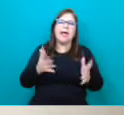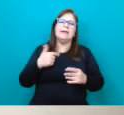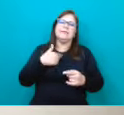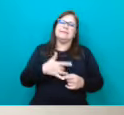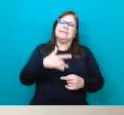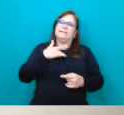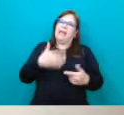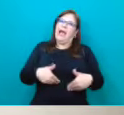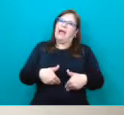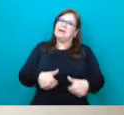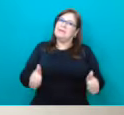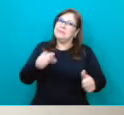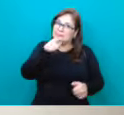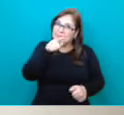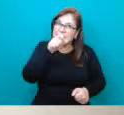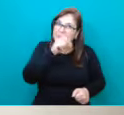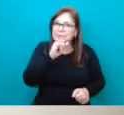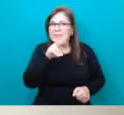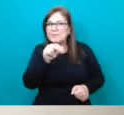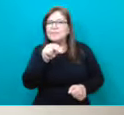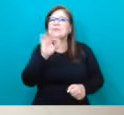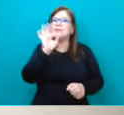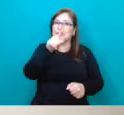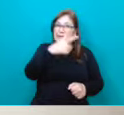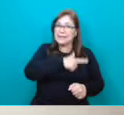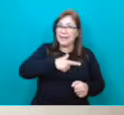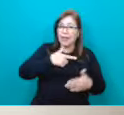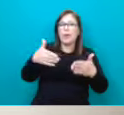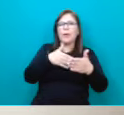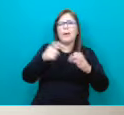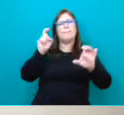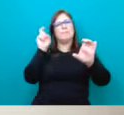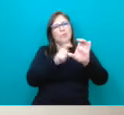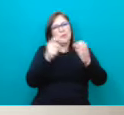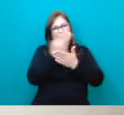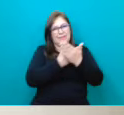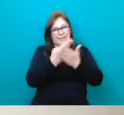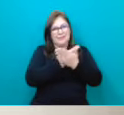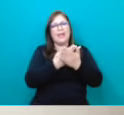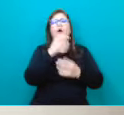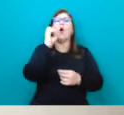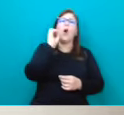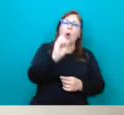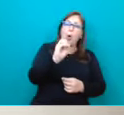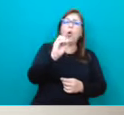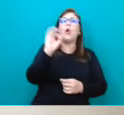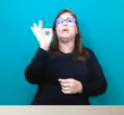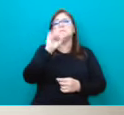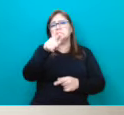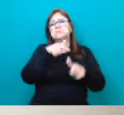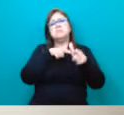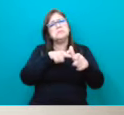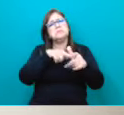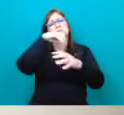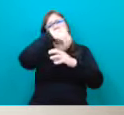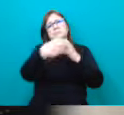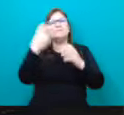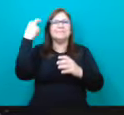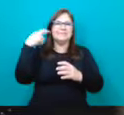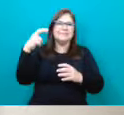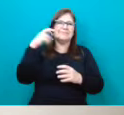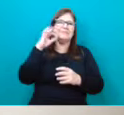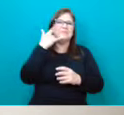zapateado, yo ya tengo muchísima hambre, ¿tú no? Así que si te gusta cocinar, da clic en el botón. O si prefieres, sigue viajando.